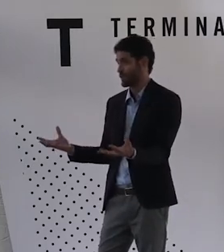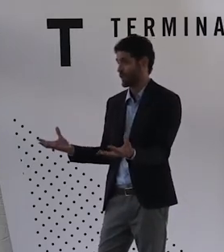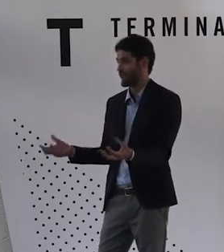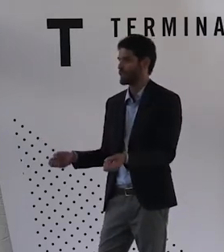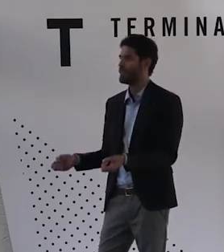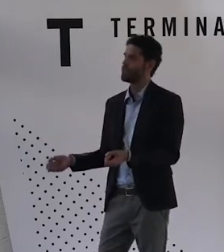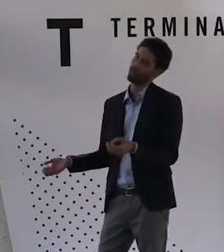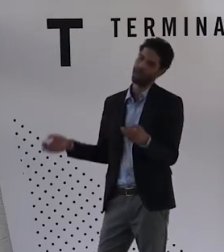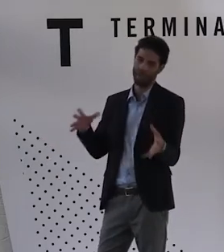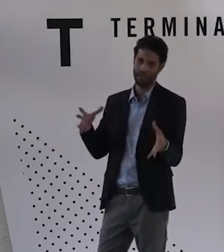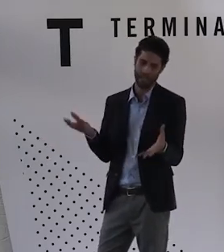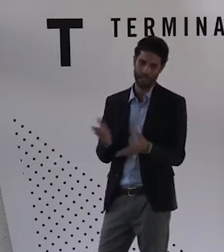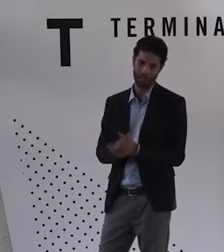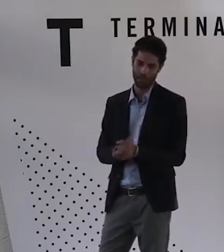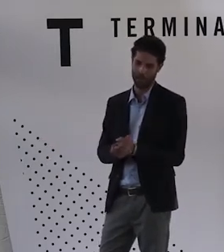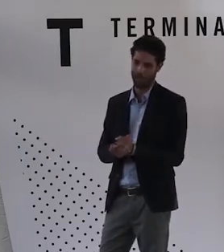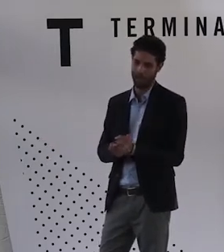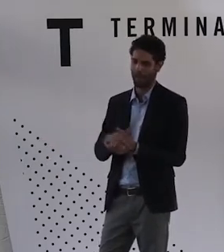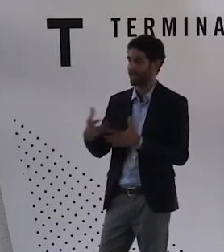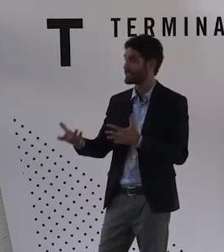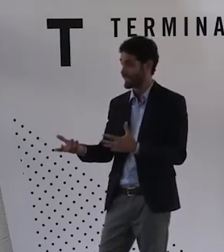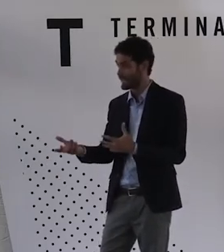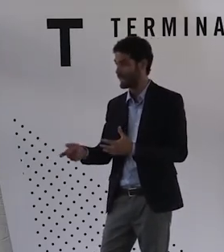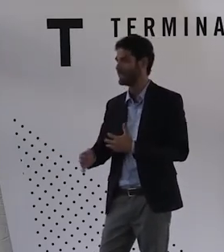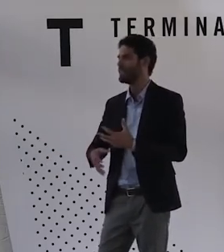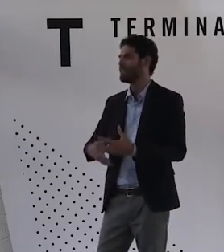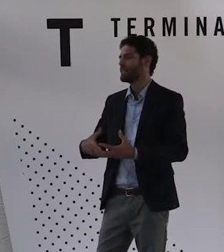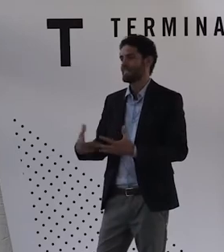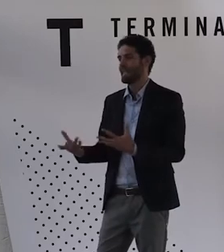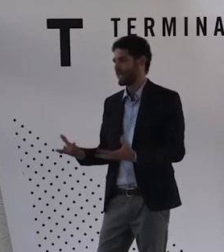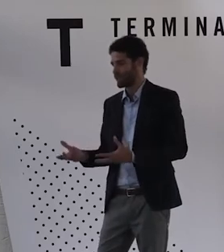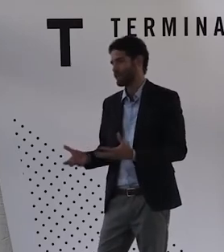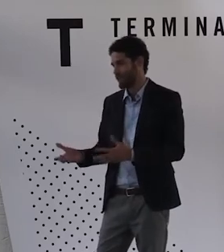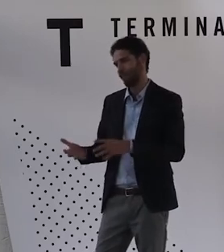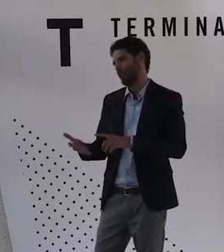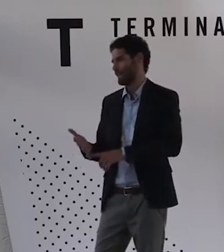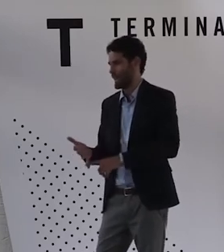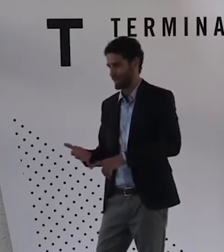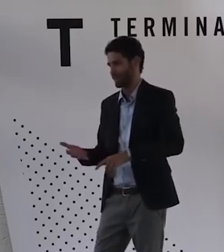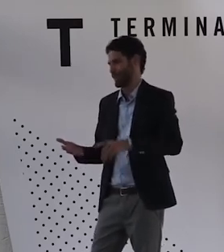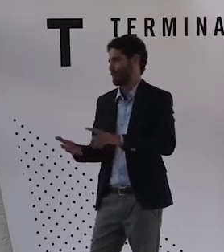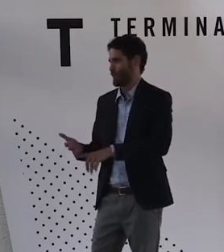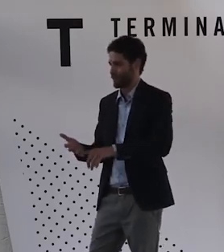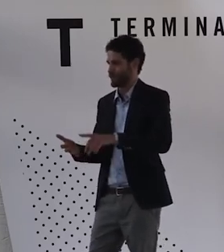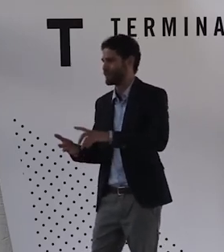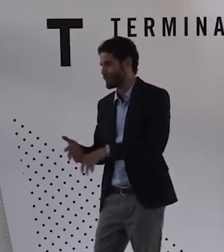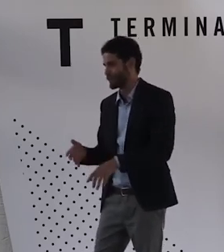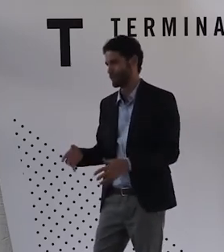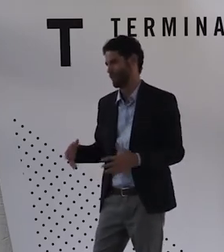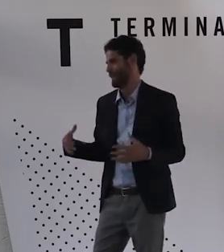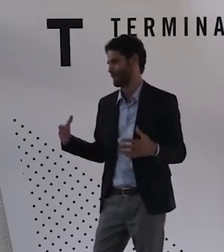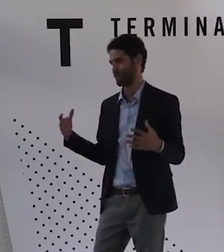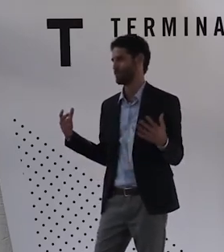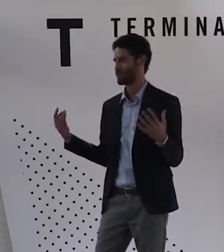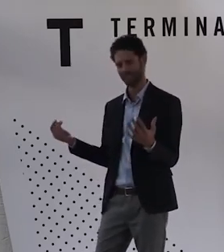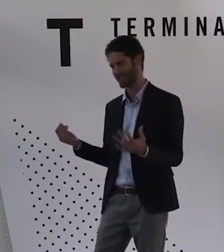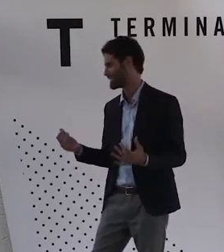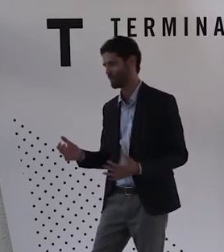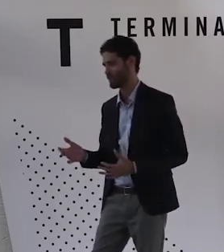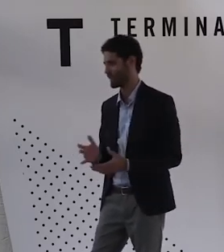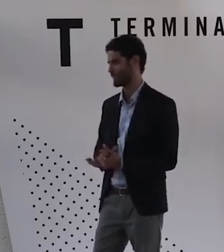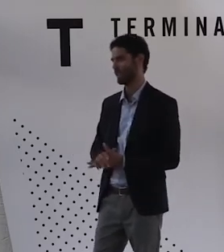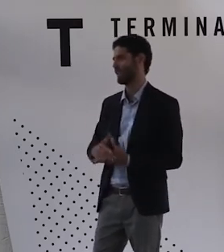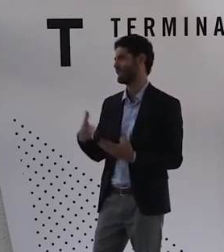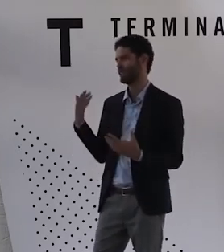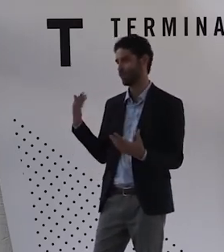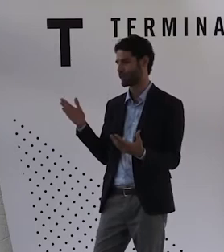muchas cosas físicas, pero en la magia, por ejemplo, en la magia de cerca, ahí es donde sí, con las cartas, con las monedas, con los anillos, es